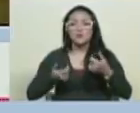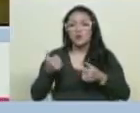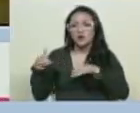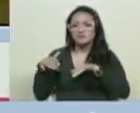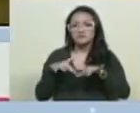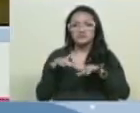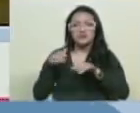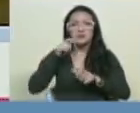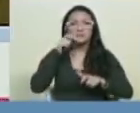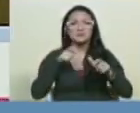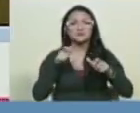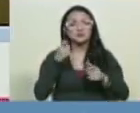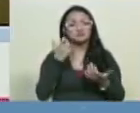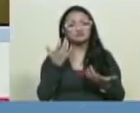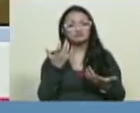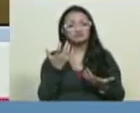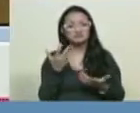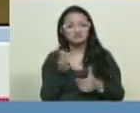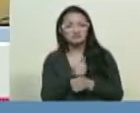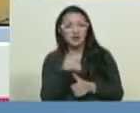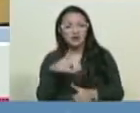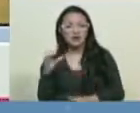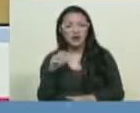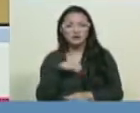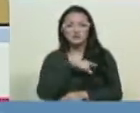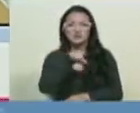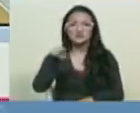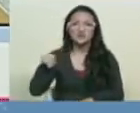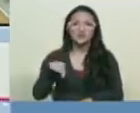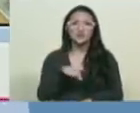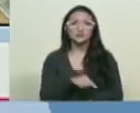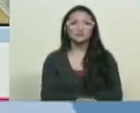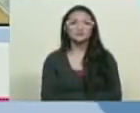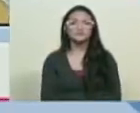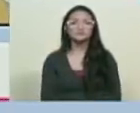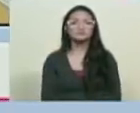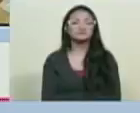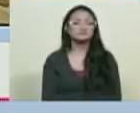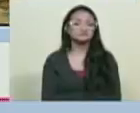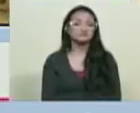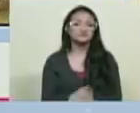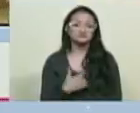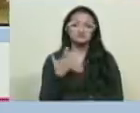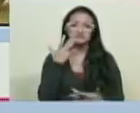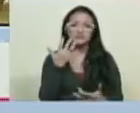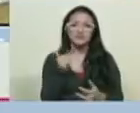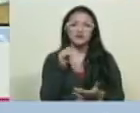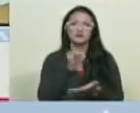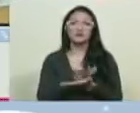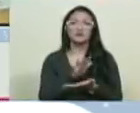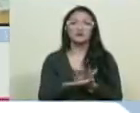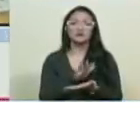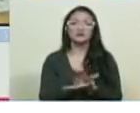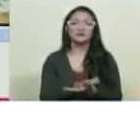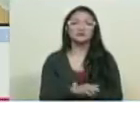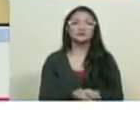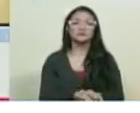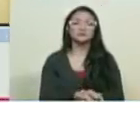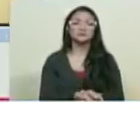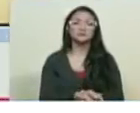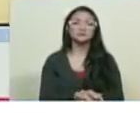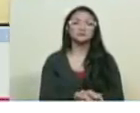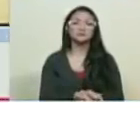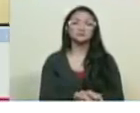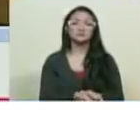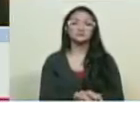de electores. ¿Cómo lo ha notado usted si ha recorrido Caracas? Mira, lo que hemos visto es absoluta tranquilidad, así como lo hubo en la campaña electoral. Usted sabe